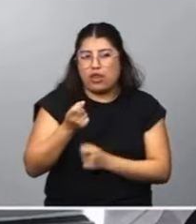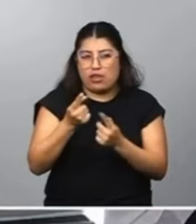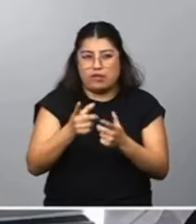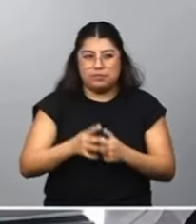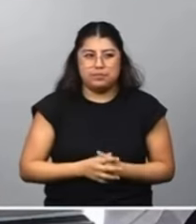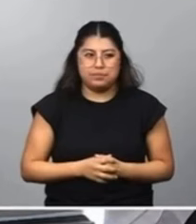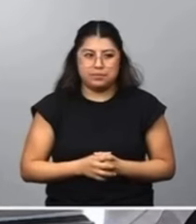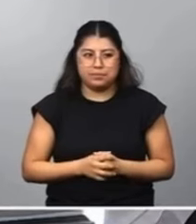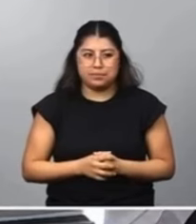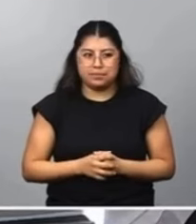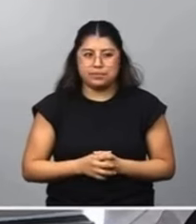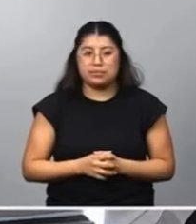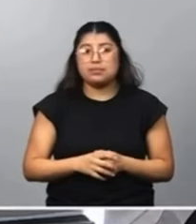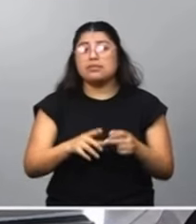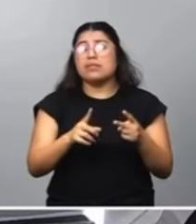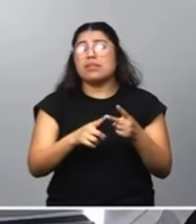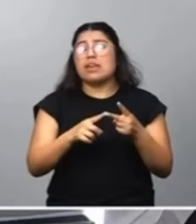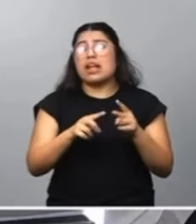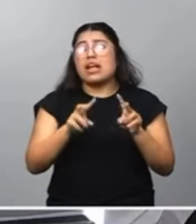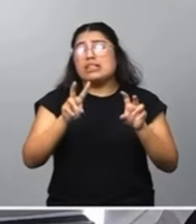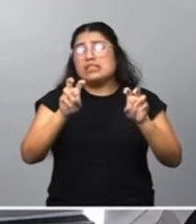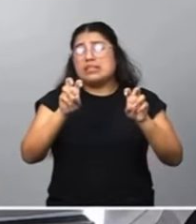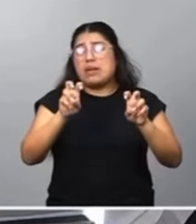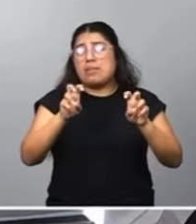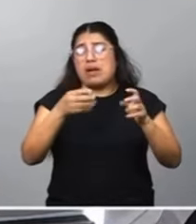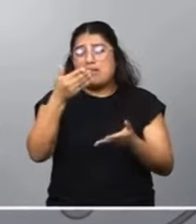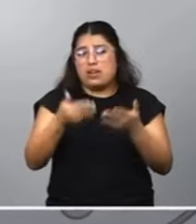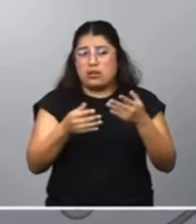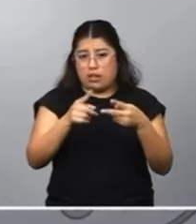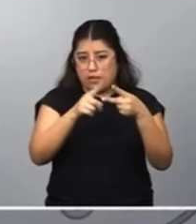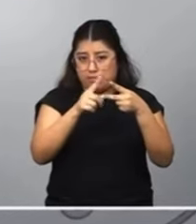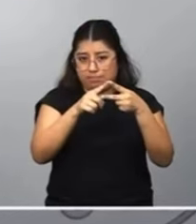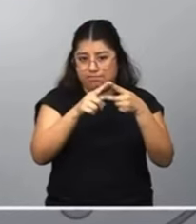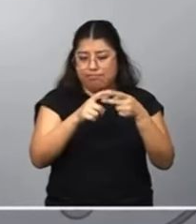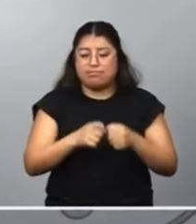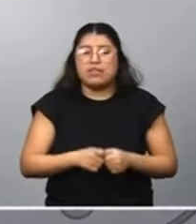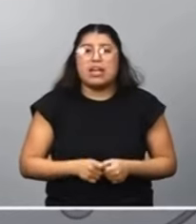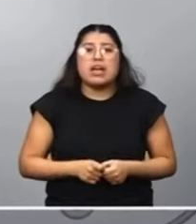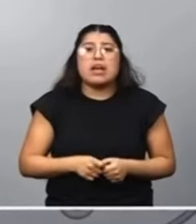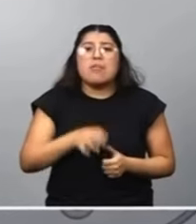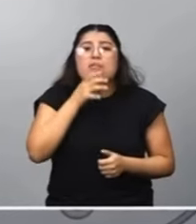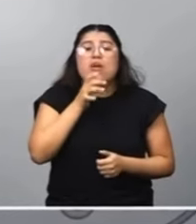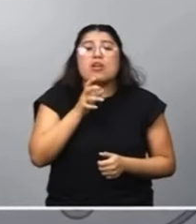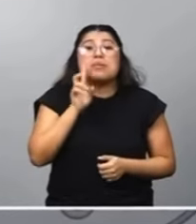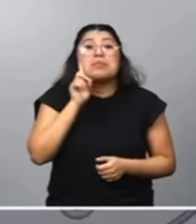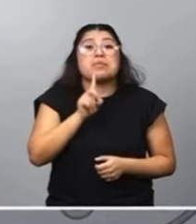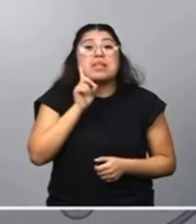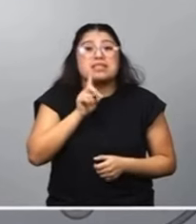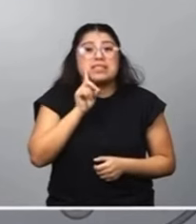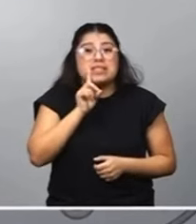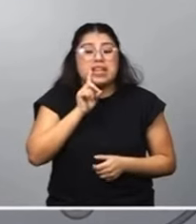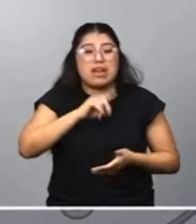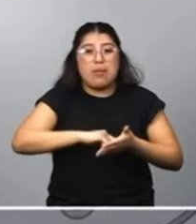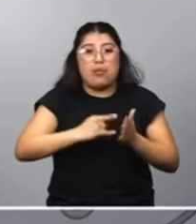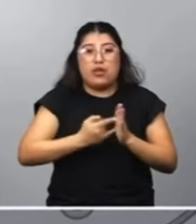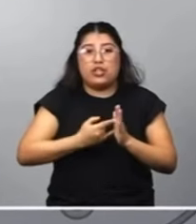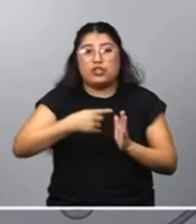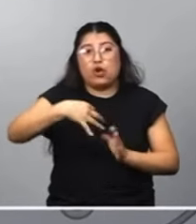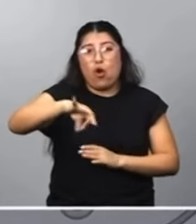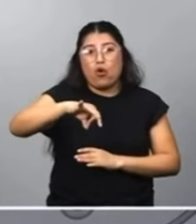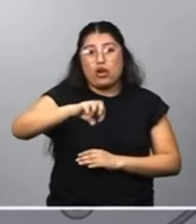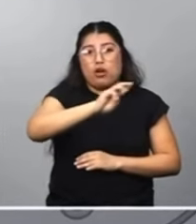bien pues sobre la valoración que usted me planteaba la primera y más clara Es que la mentira es el único proyecto político del